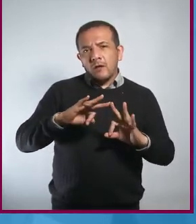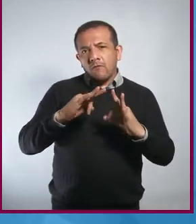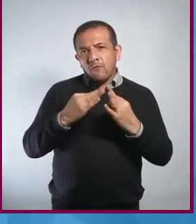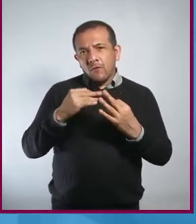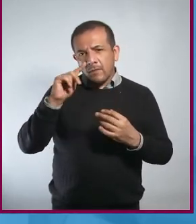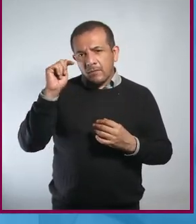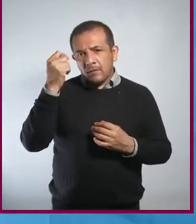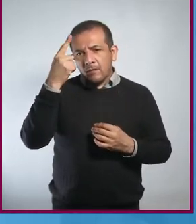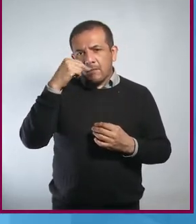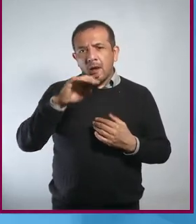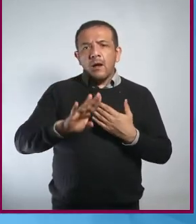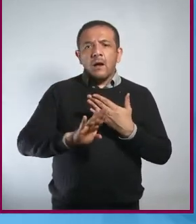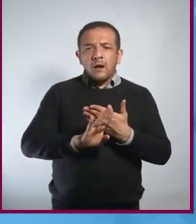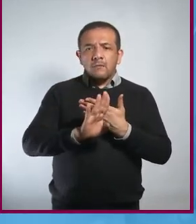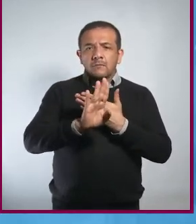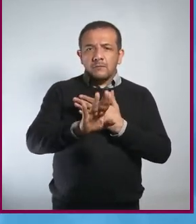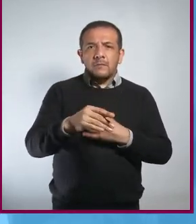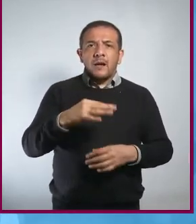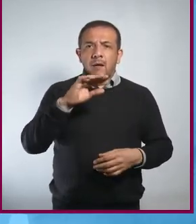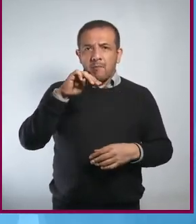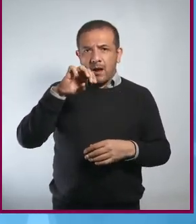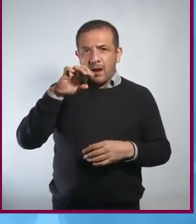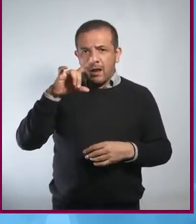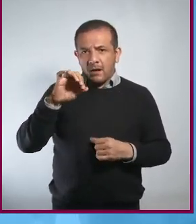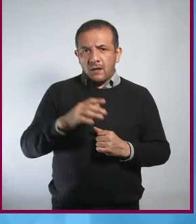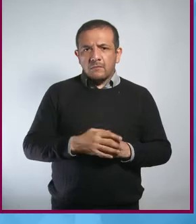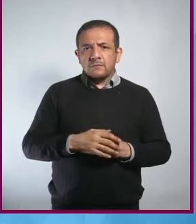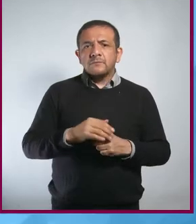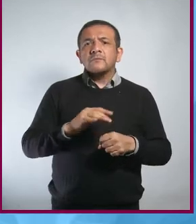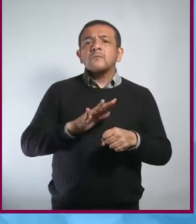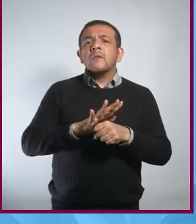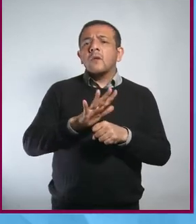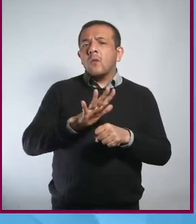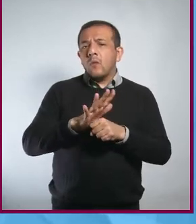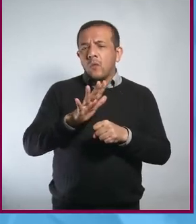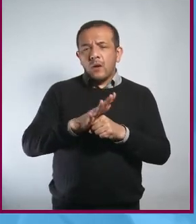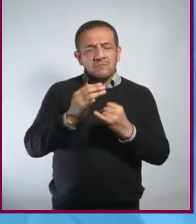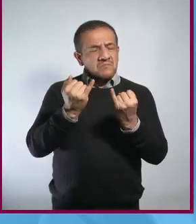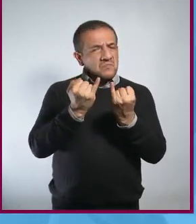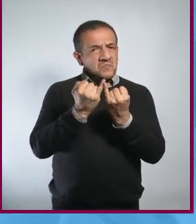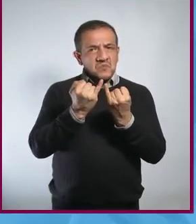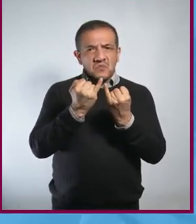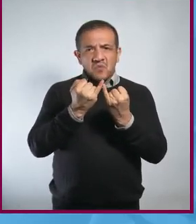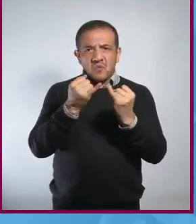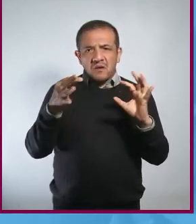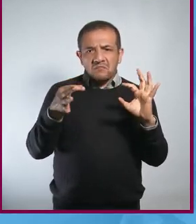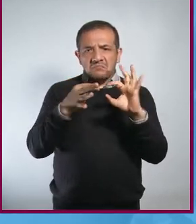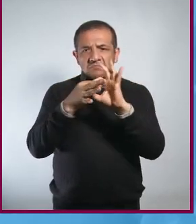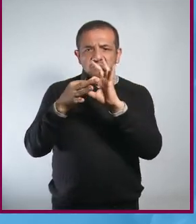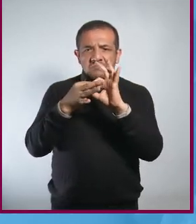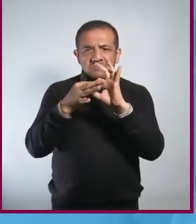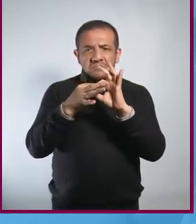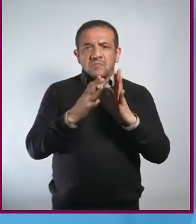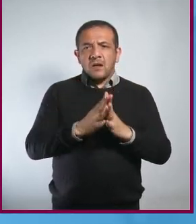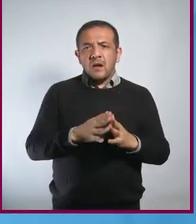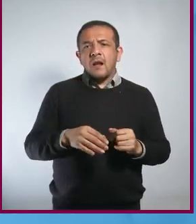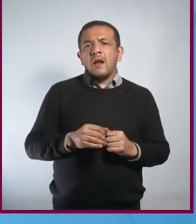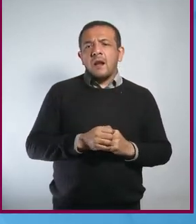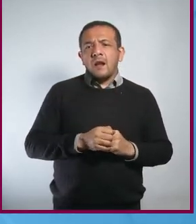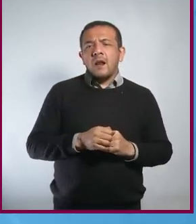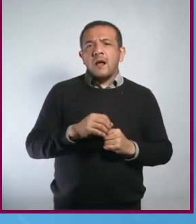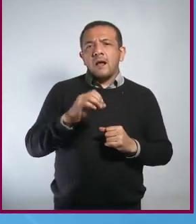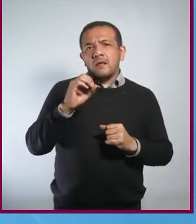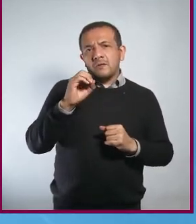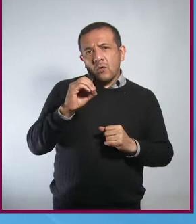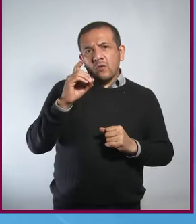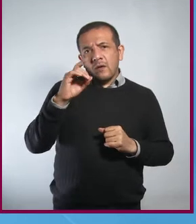Malaria. Esta estrategia sigue los mismos plazos que los Objetivos de Desarrollo Sostenible y establece